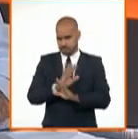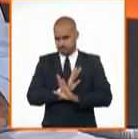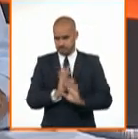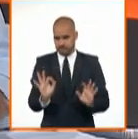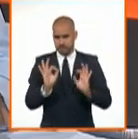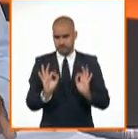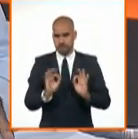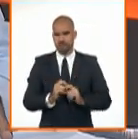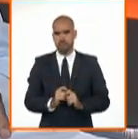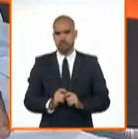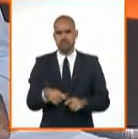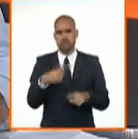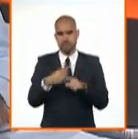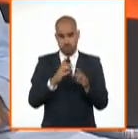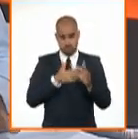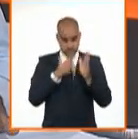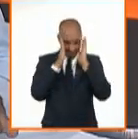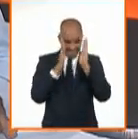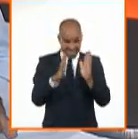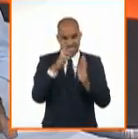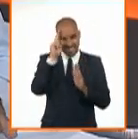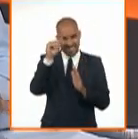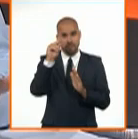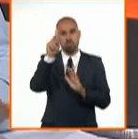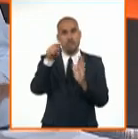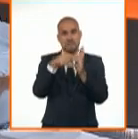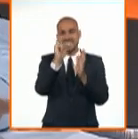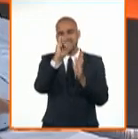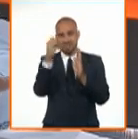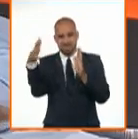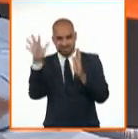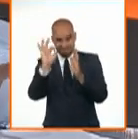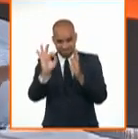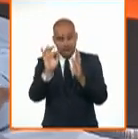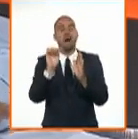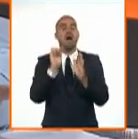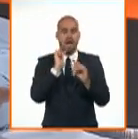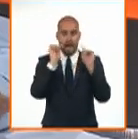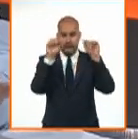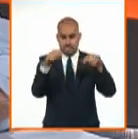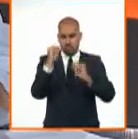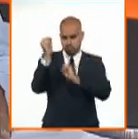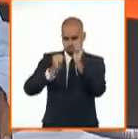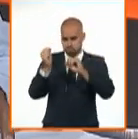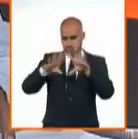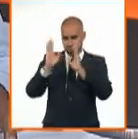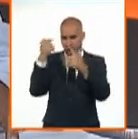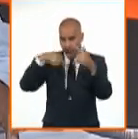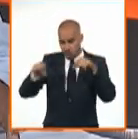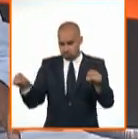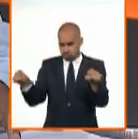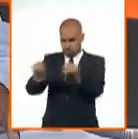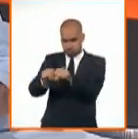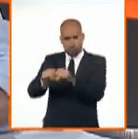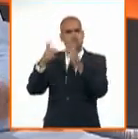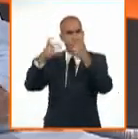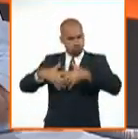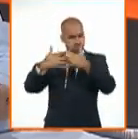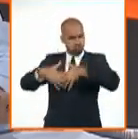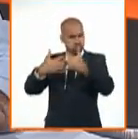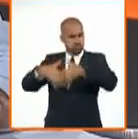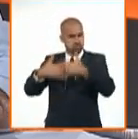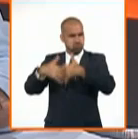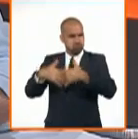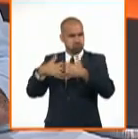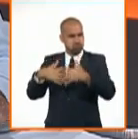bloques estemos eléctricos están en estos momentos disponibles es decir que están sincronizados están en líneas generando 12